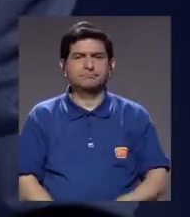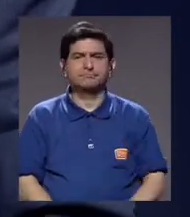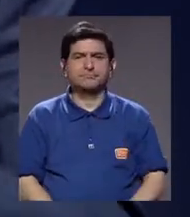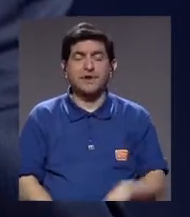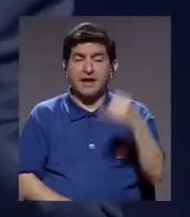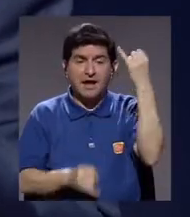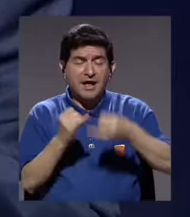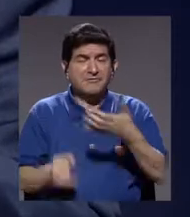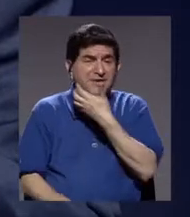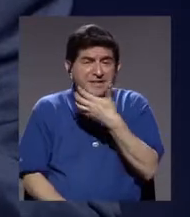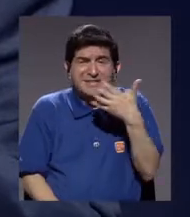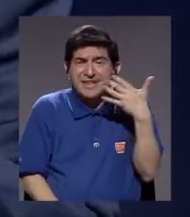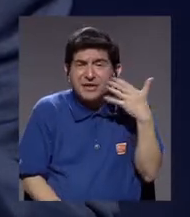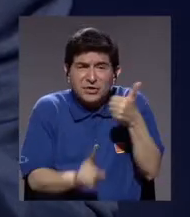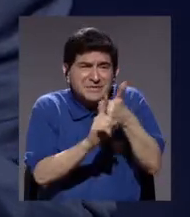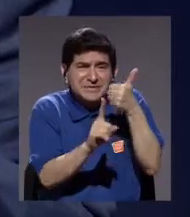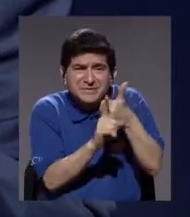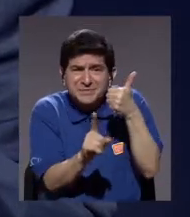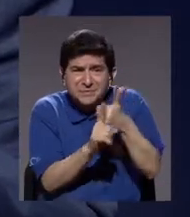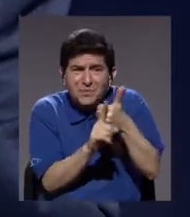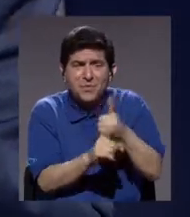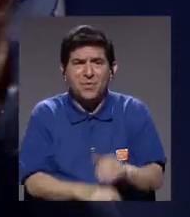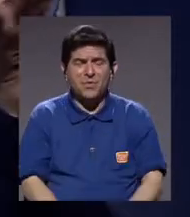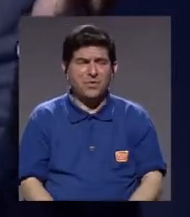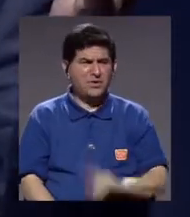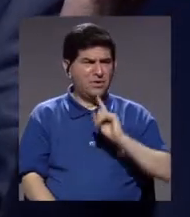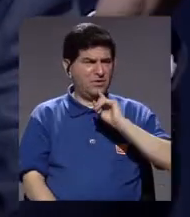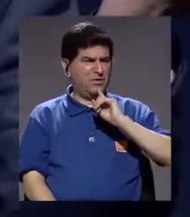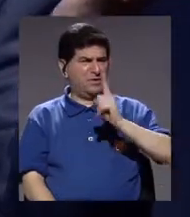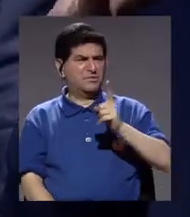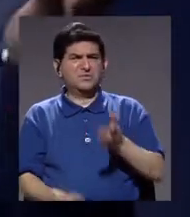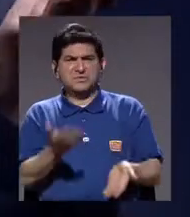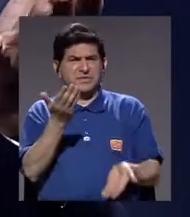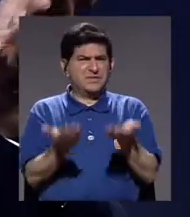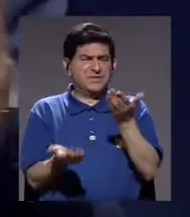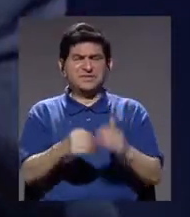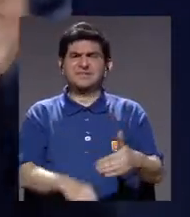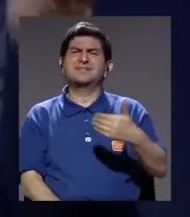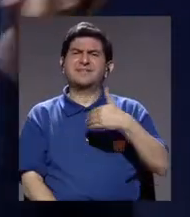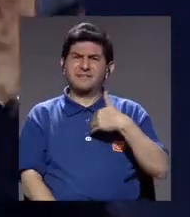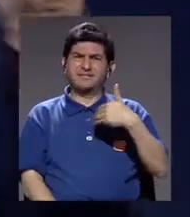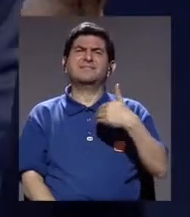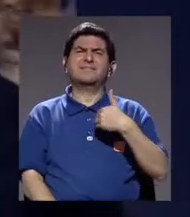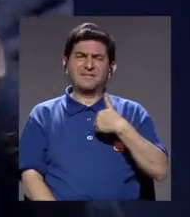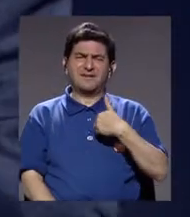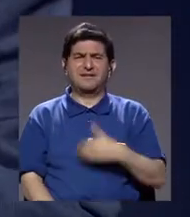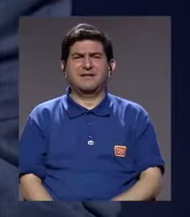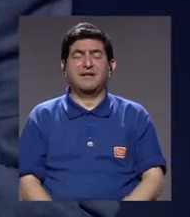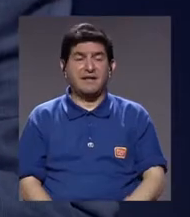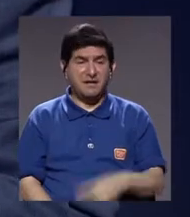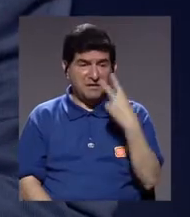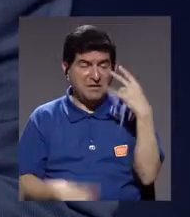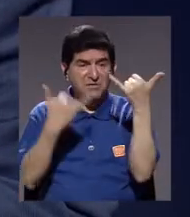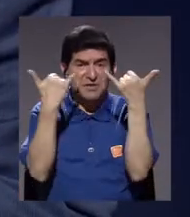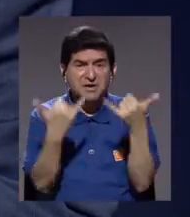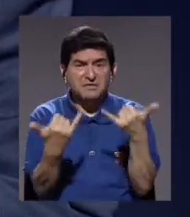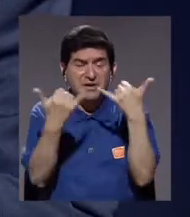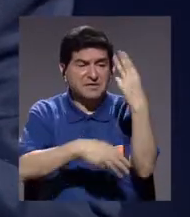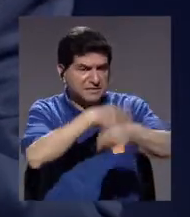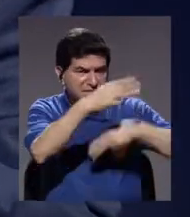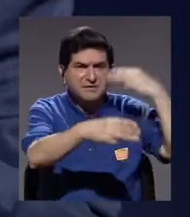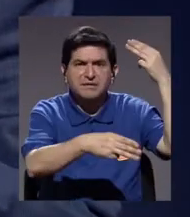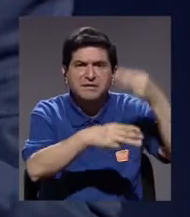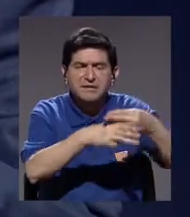se dice, tiene lo que hemos visto en el mundo con Al-Qaeda, con otros